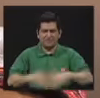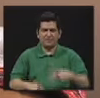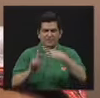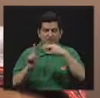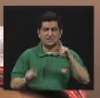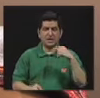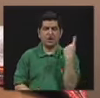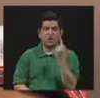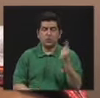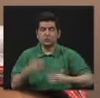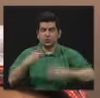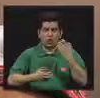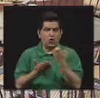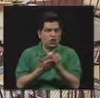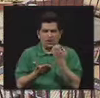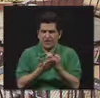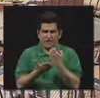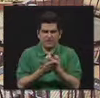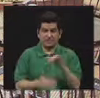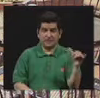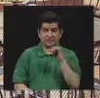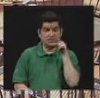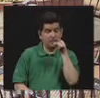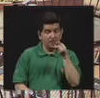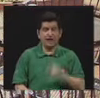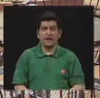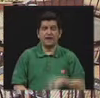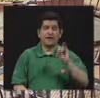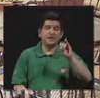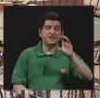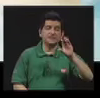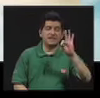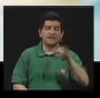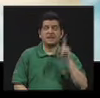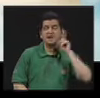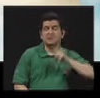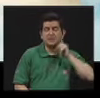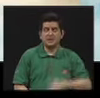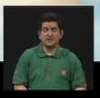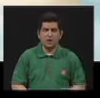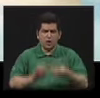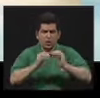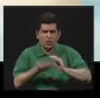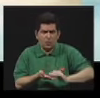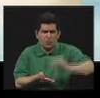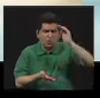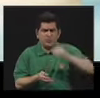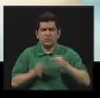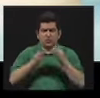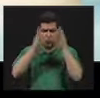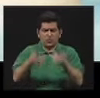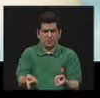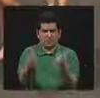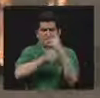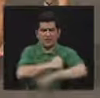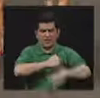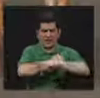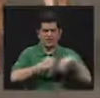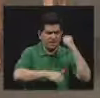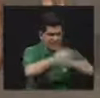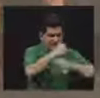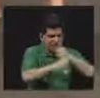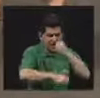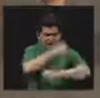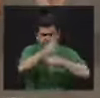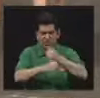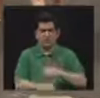las pequeñas y medianas empresas hoteleras no solo responden a la crisis financiera, sino que también el ICT mintió e infló el dato de la cantidad